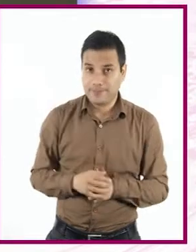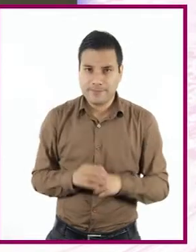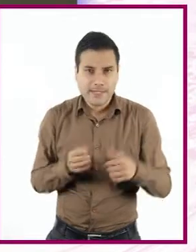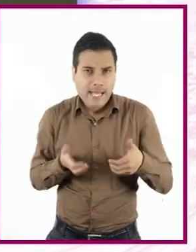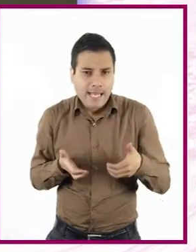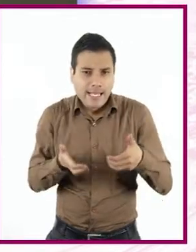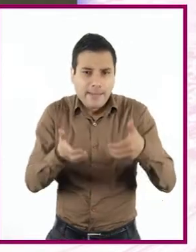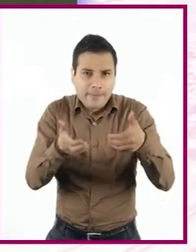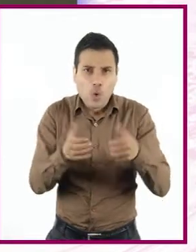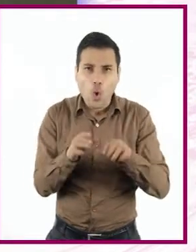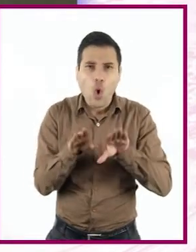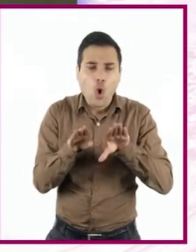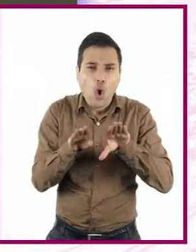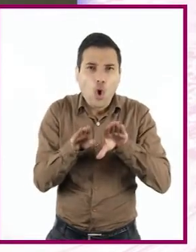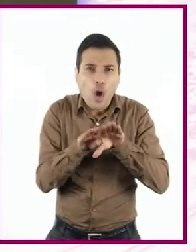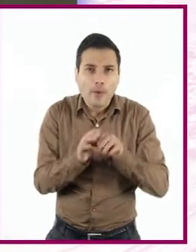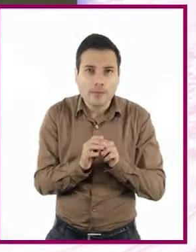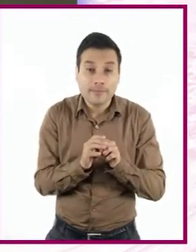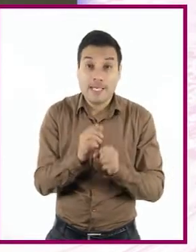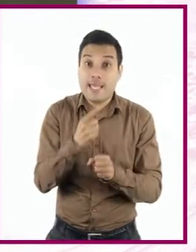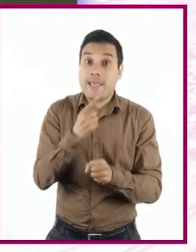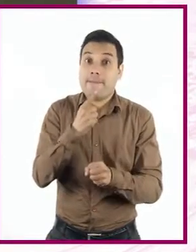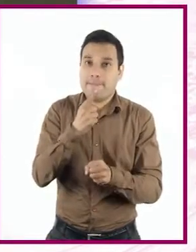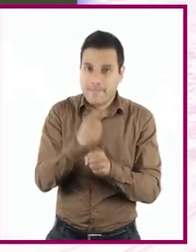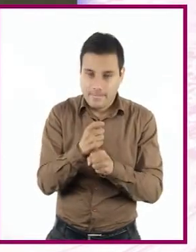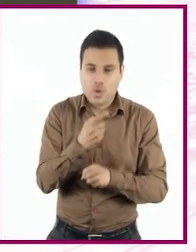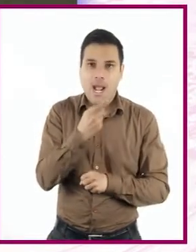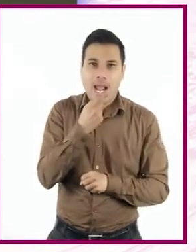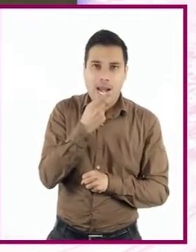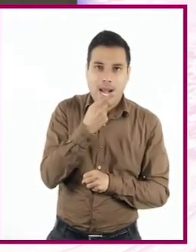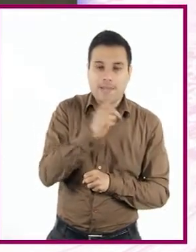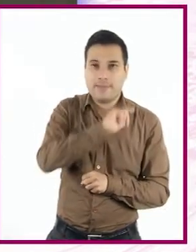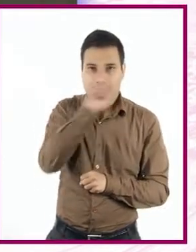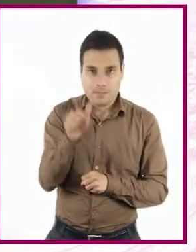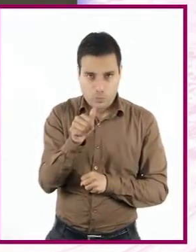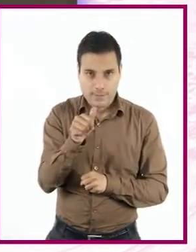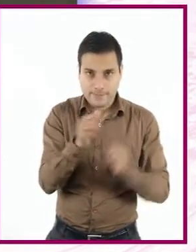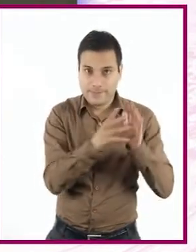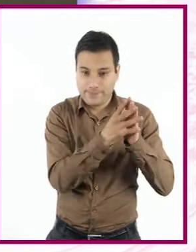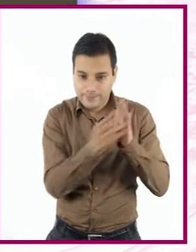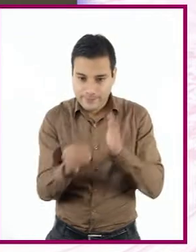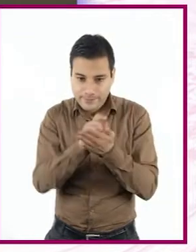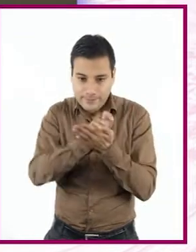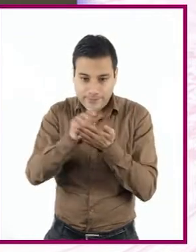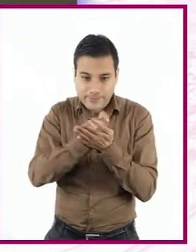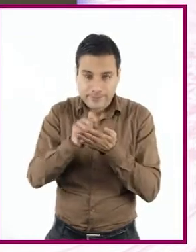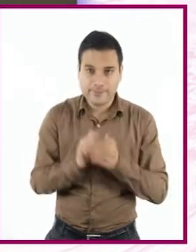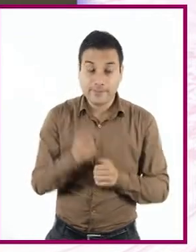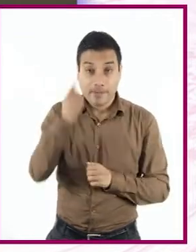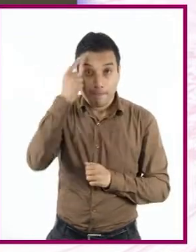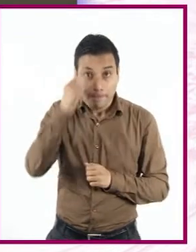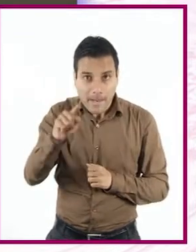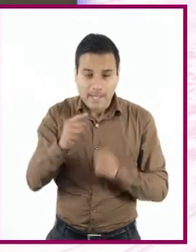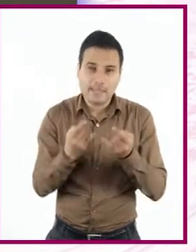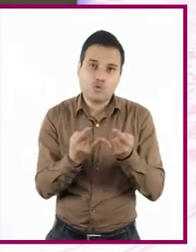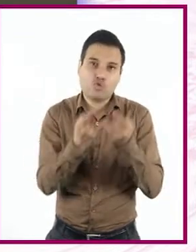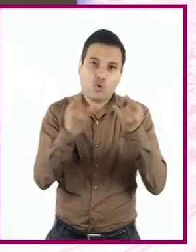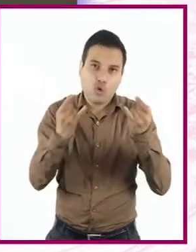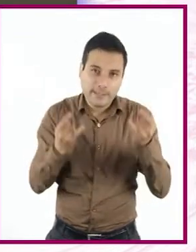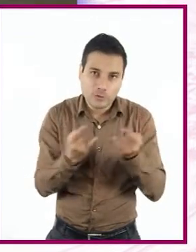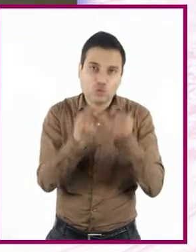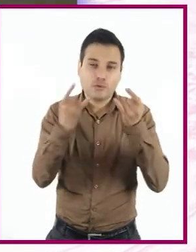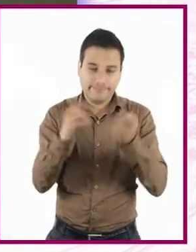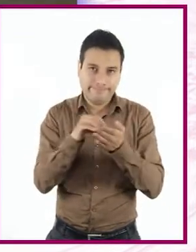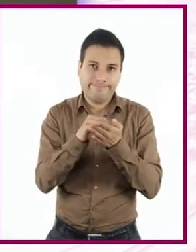la oralidad a la escritura para hacer memoria y darle vida a la tradición oral